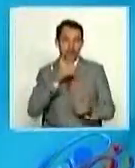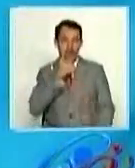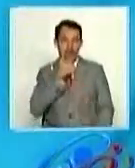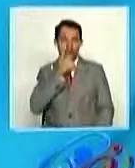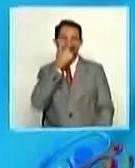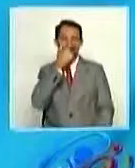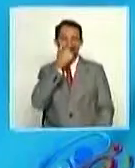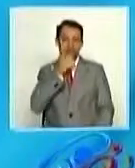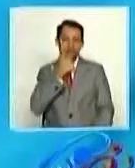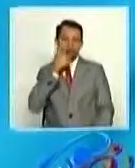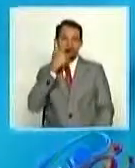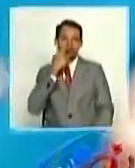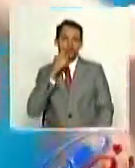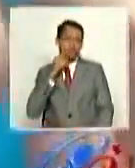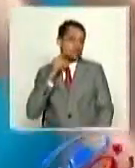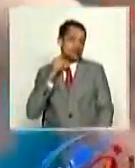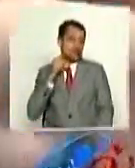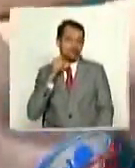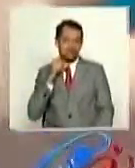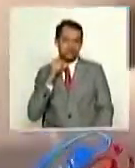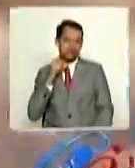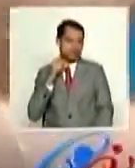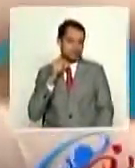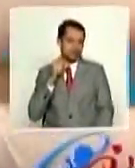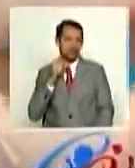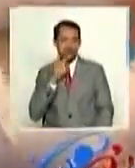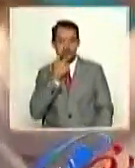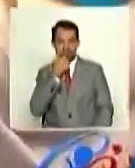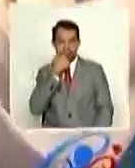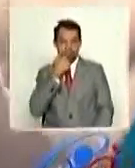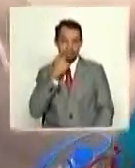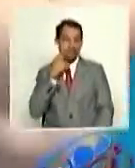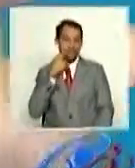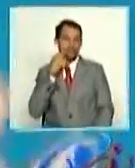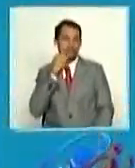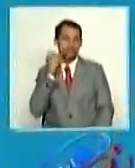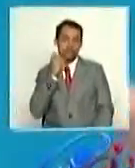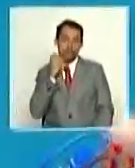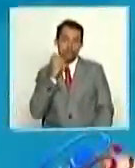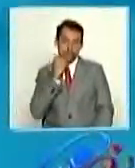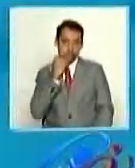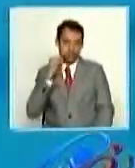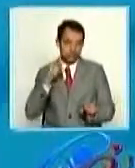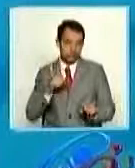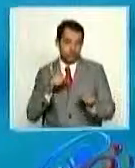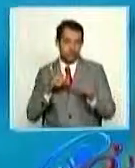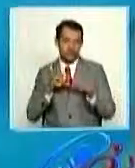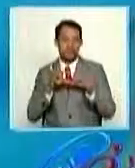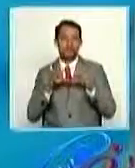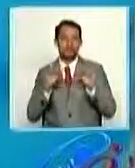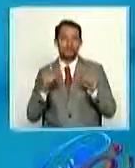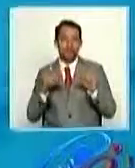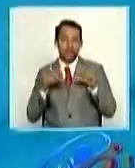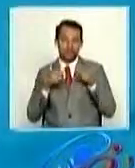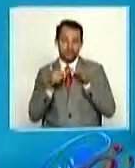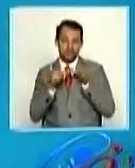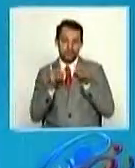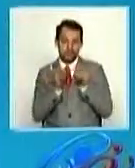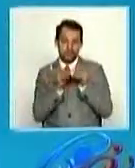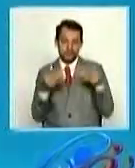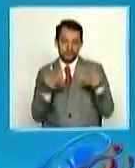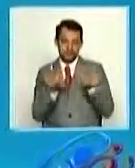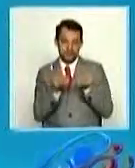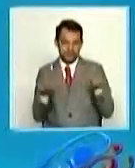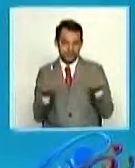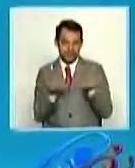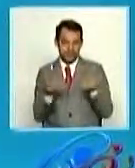se va a colocar una prótesis removible. Es duro en la parte interna, pero tiene la capacidad de ser flexible. Él se va